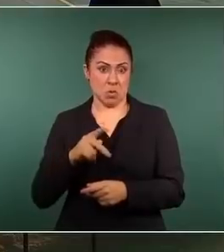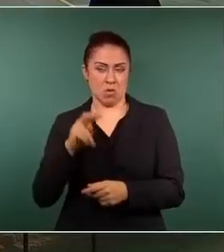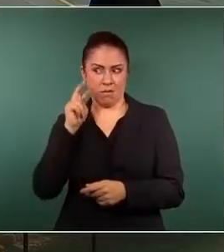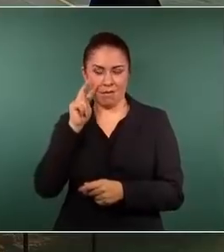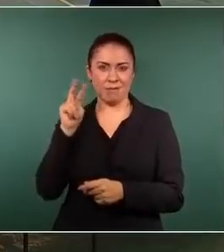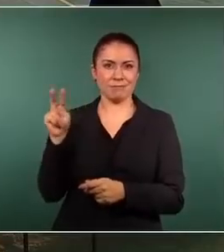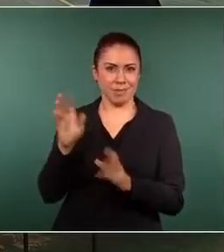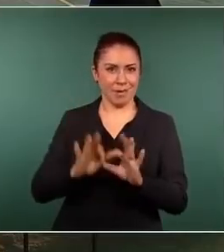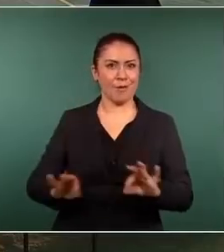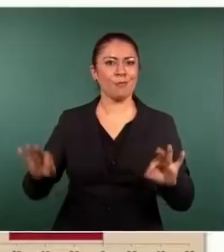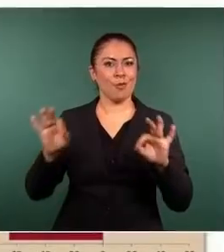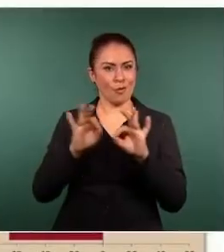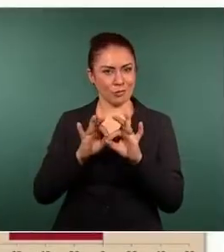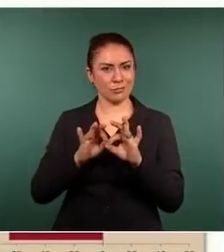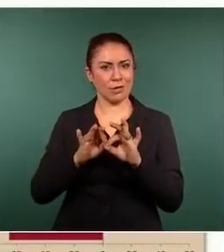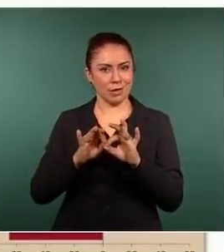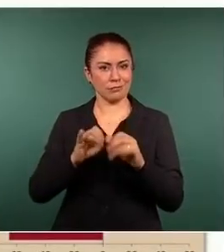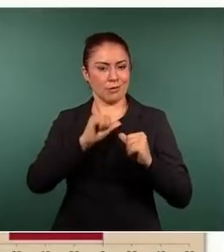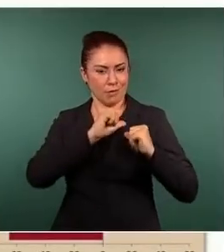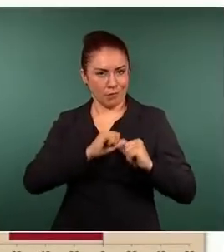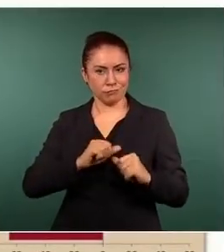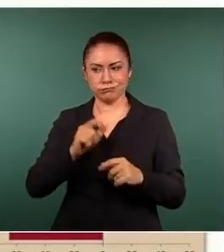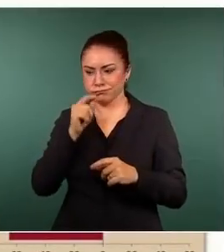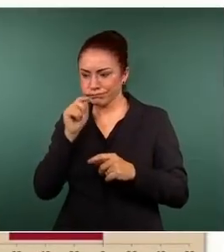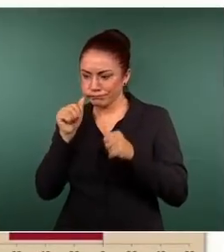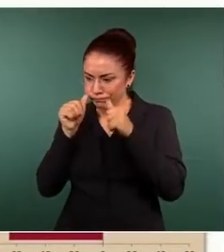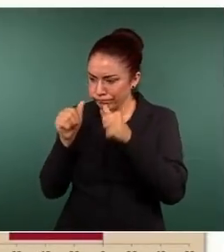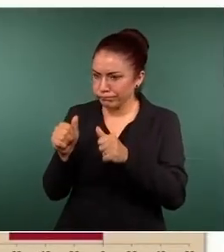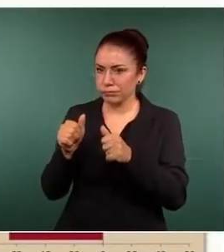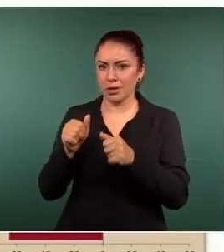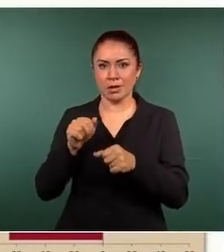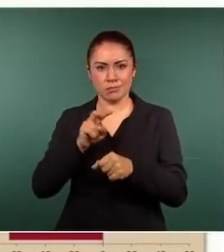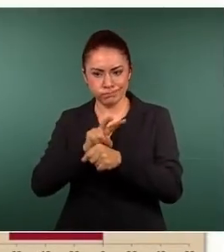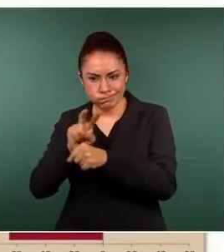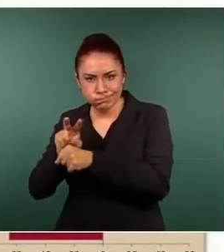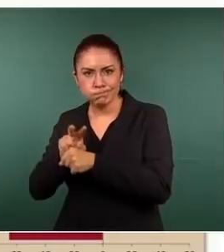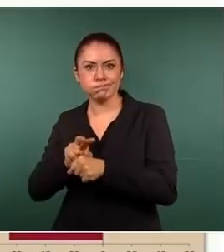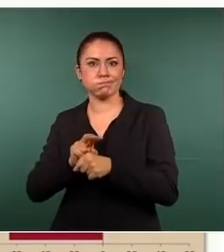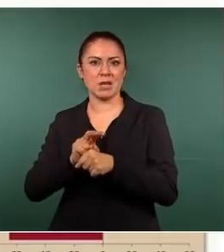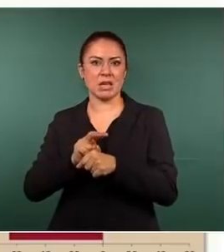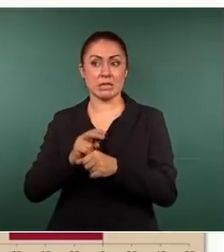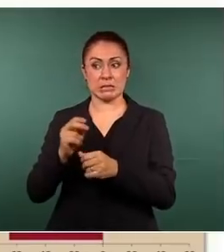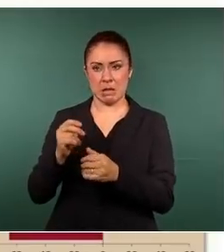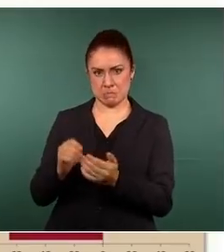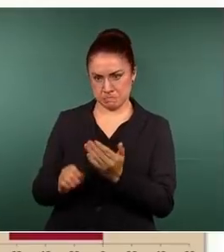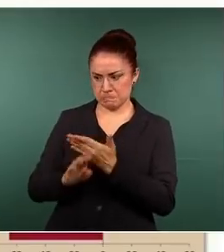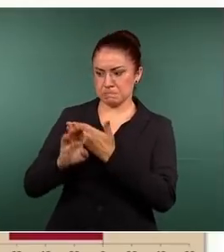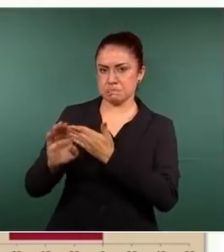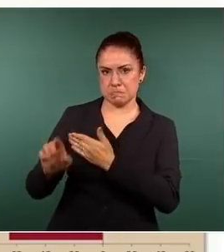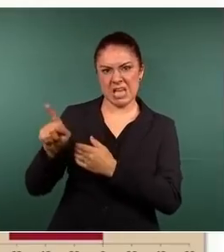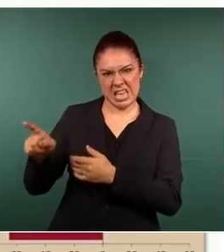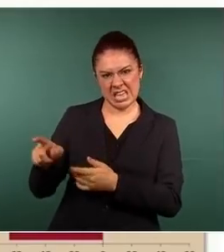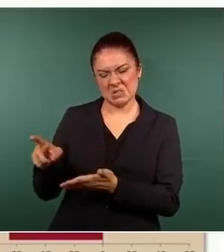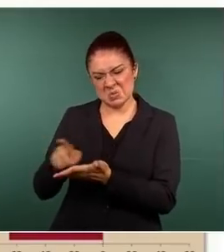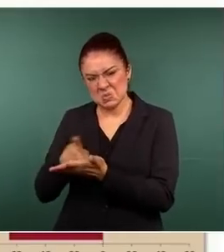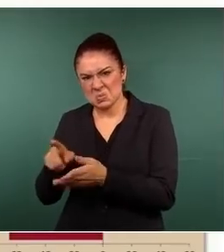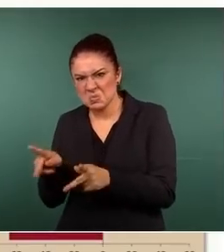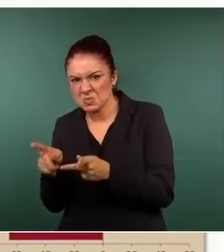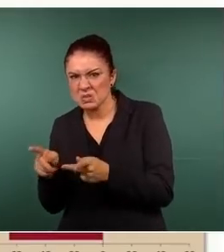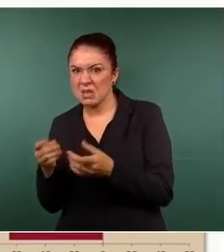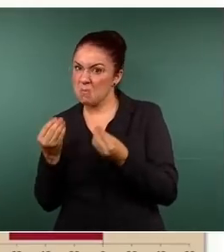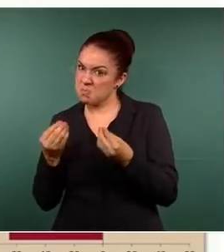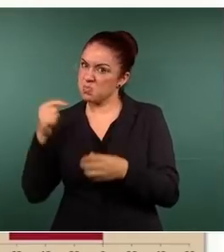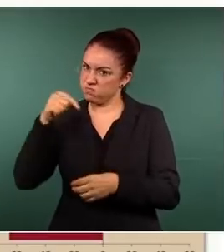trabajo de las autoridades para evitar este delito que es el que tienen más presente